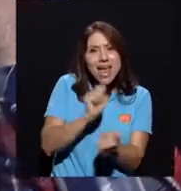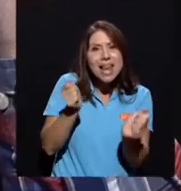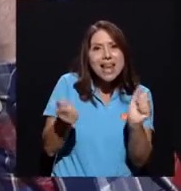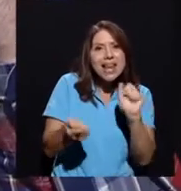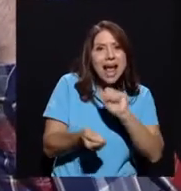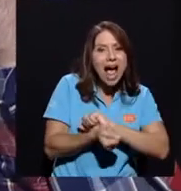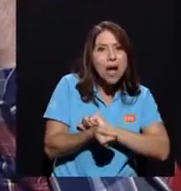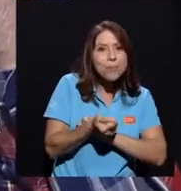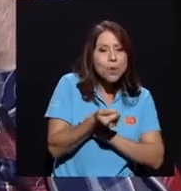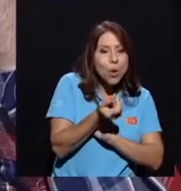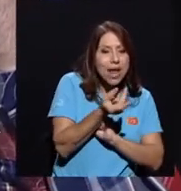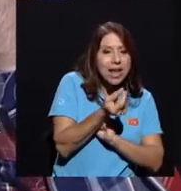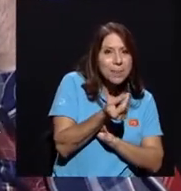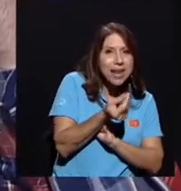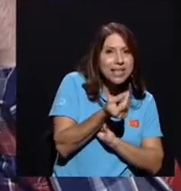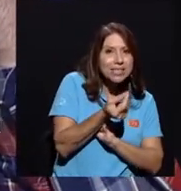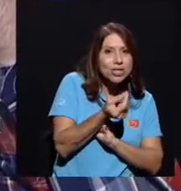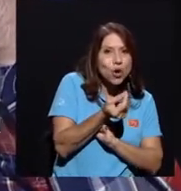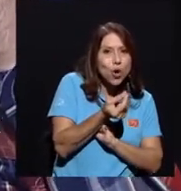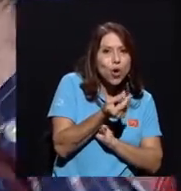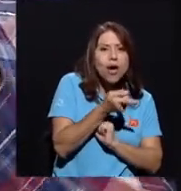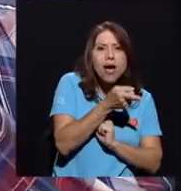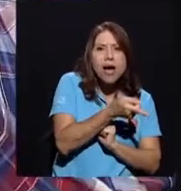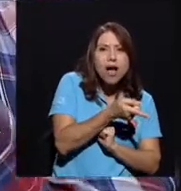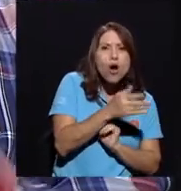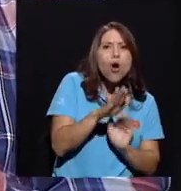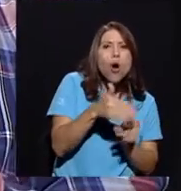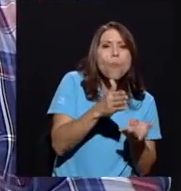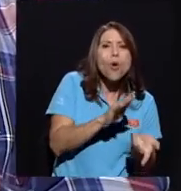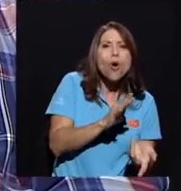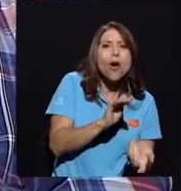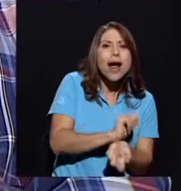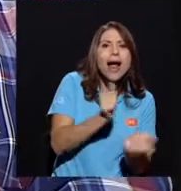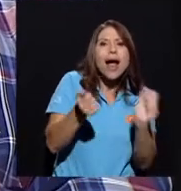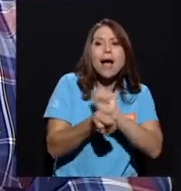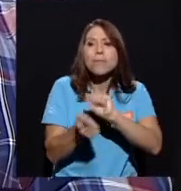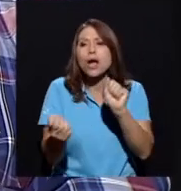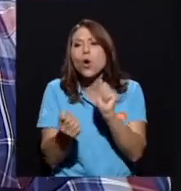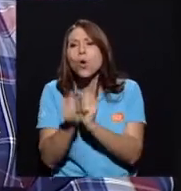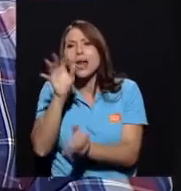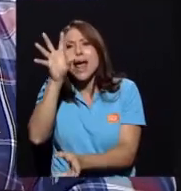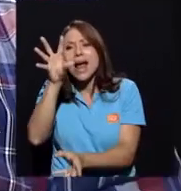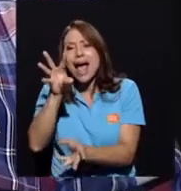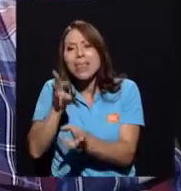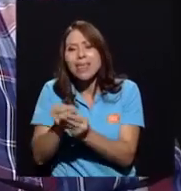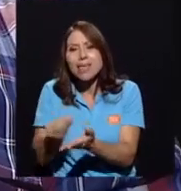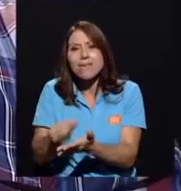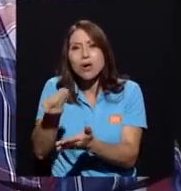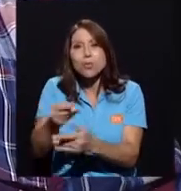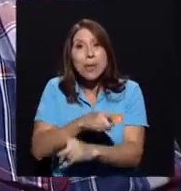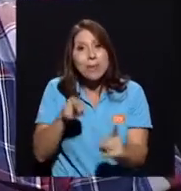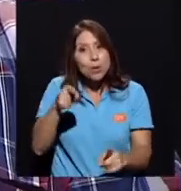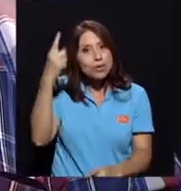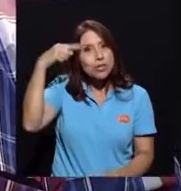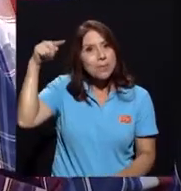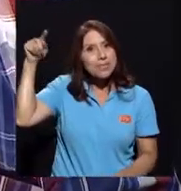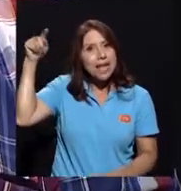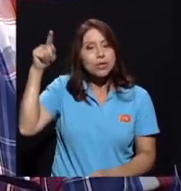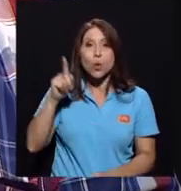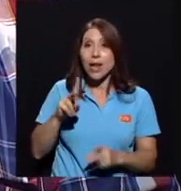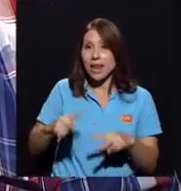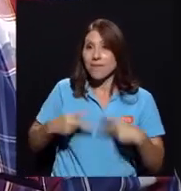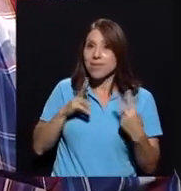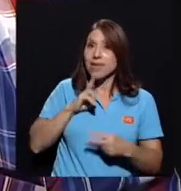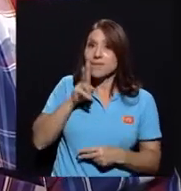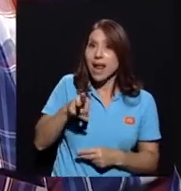cantidad del bien que la gente va a comprar pero entienda que eso es una abstracción verá en la vida real si usted va a vender jugo de